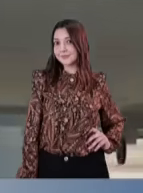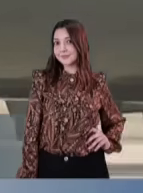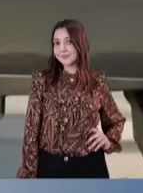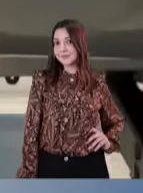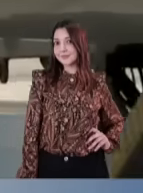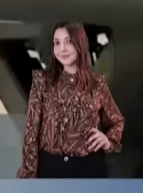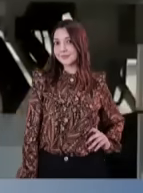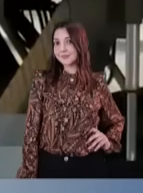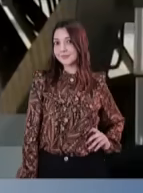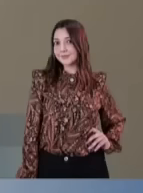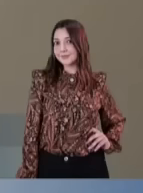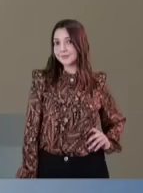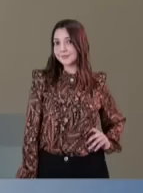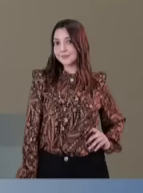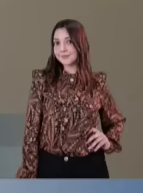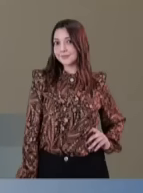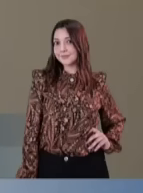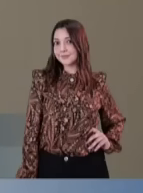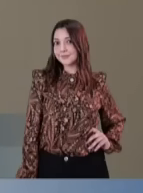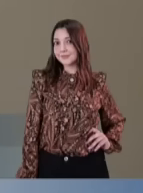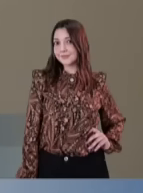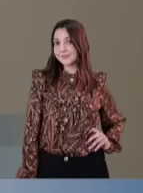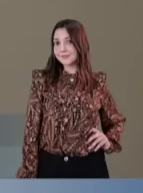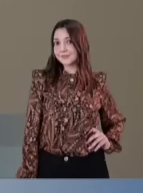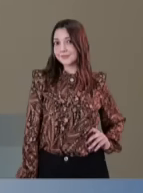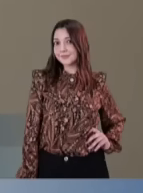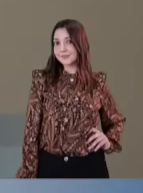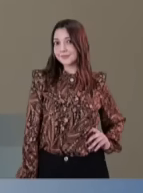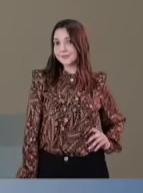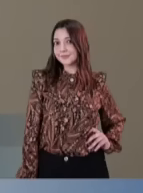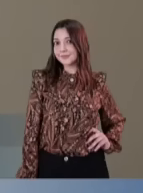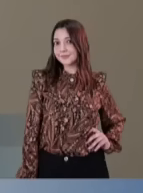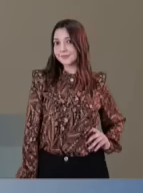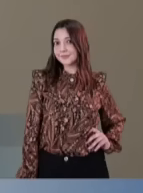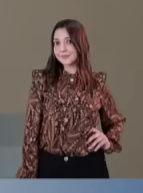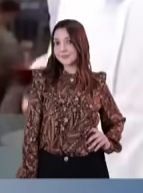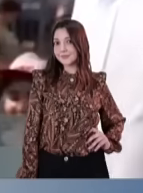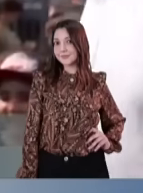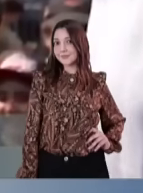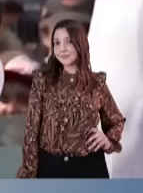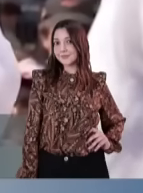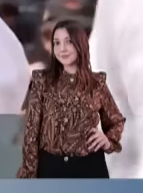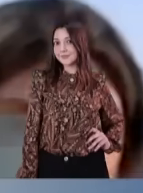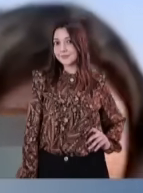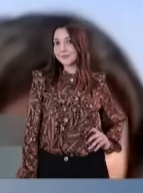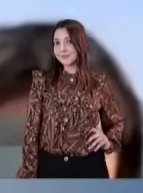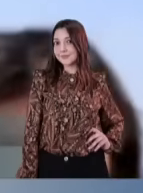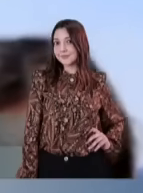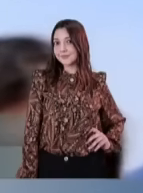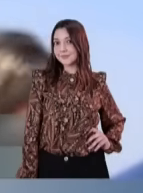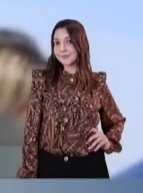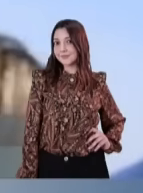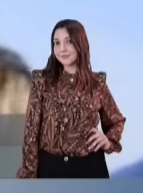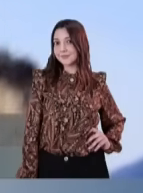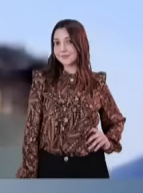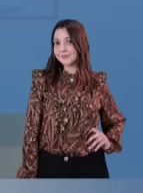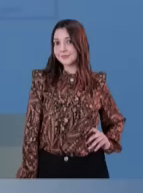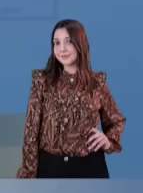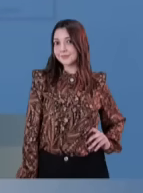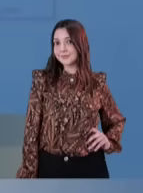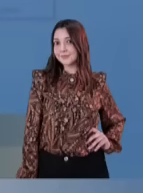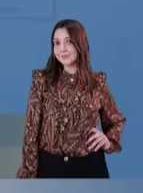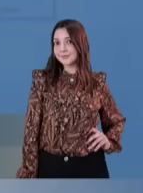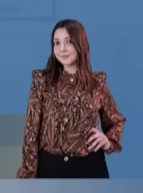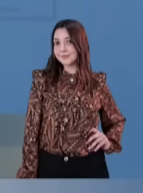educación, que actualmente está liderada por Marco Antonio Ávila, militante de Revolución Democrática. Esta cartera